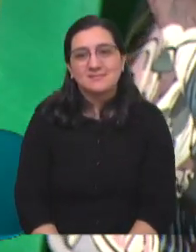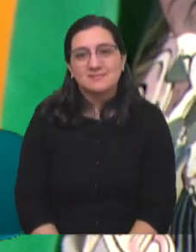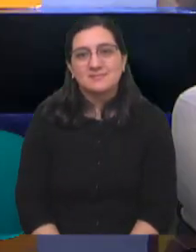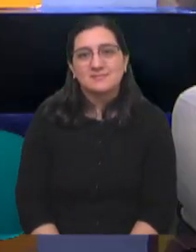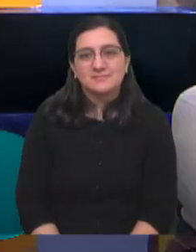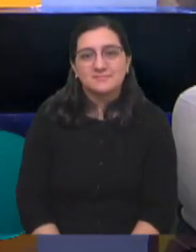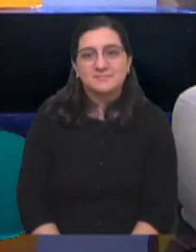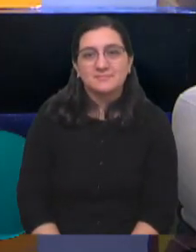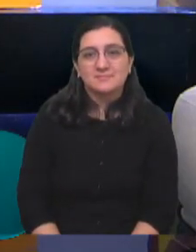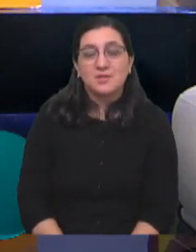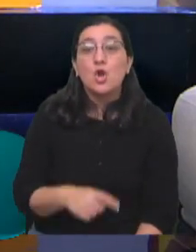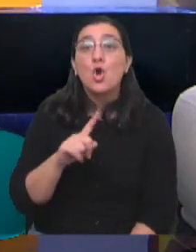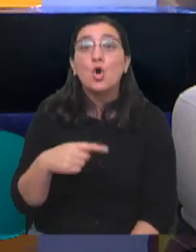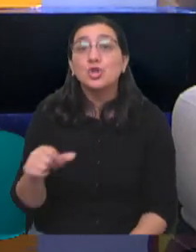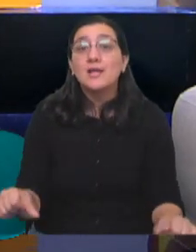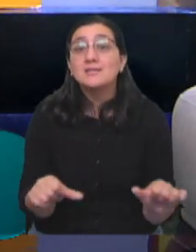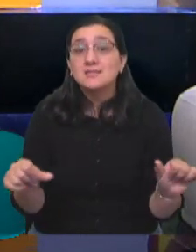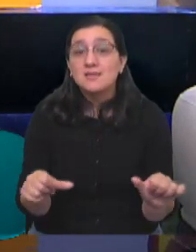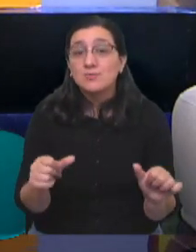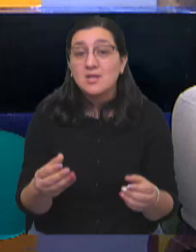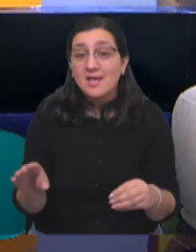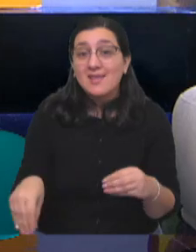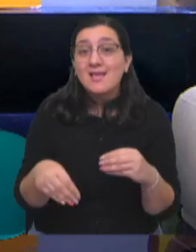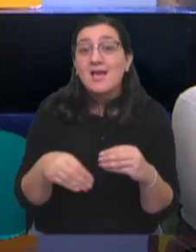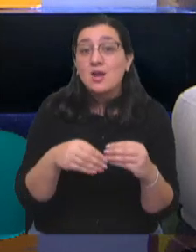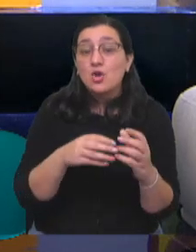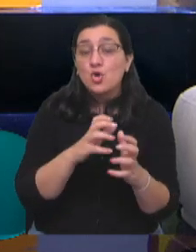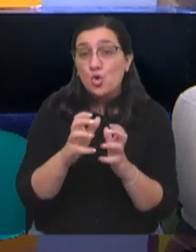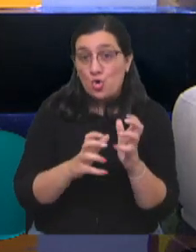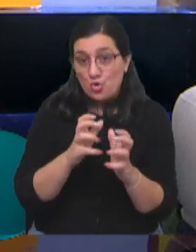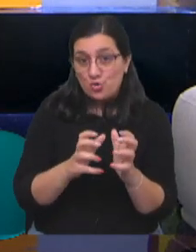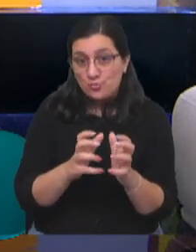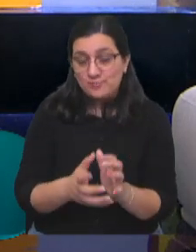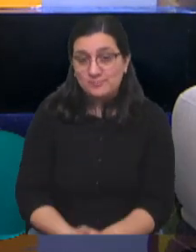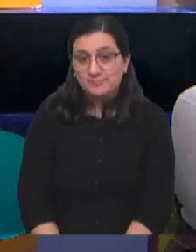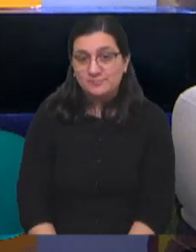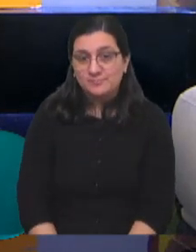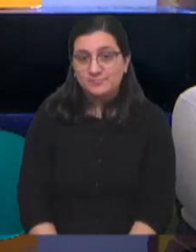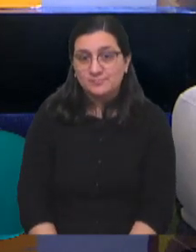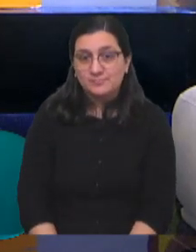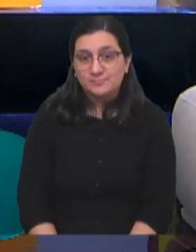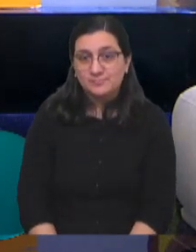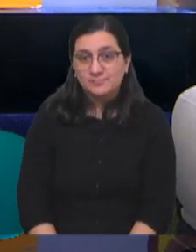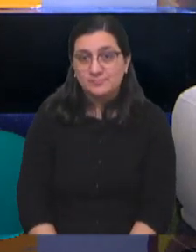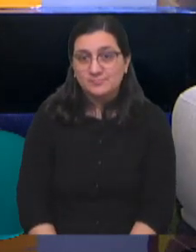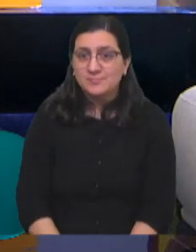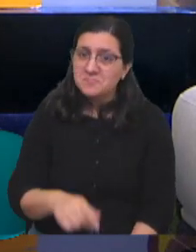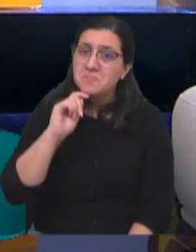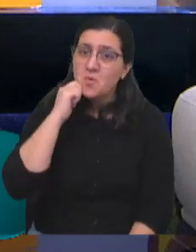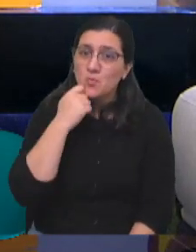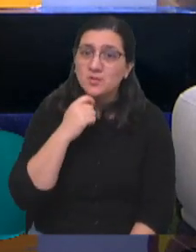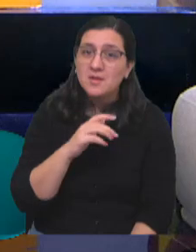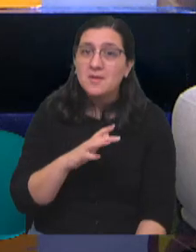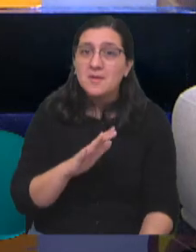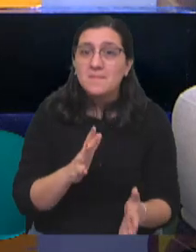Lo otro que vamos a hacer es incorporar color. Yo acá me traje un cuchillito. Me encanta, me está quedando pomelo como rojo.